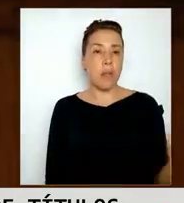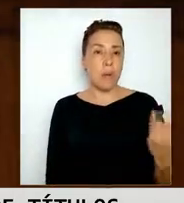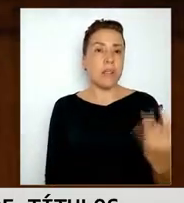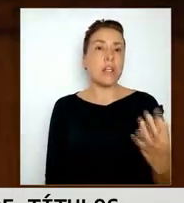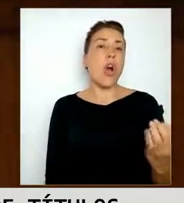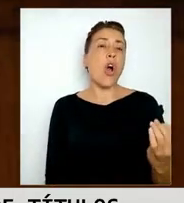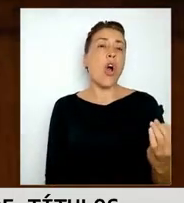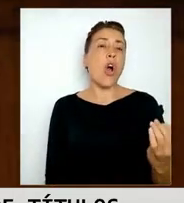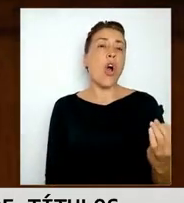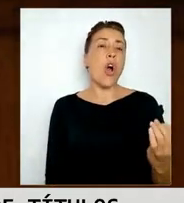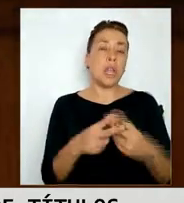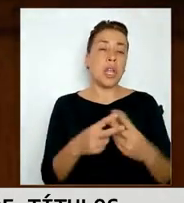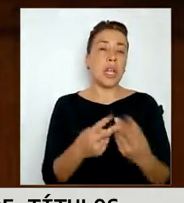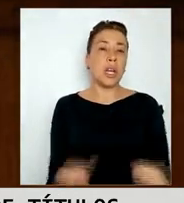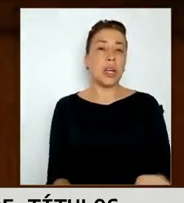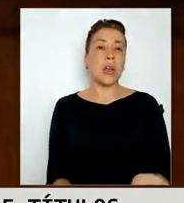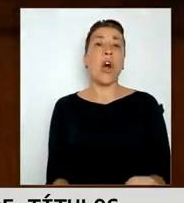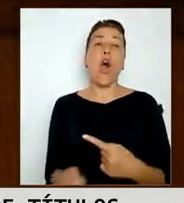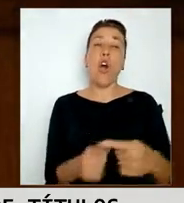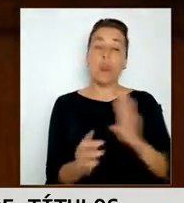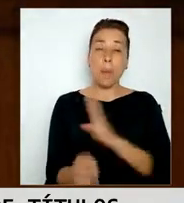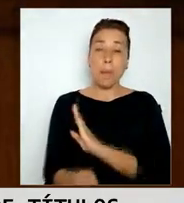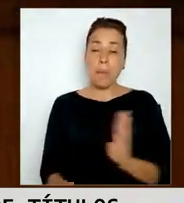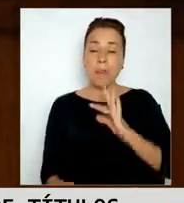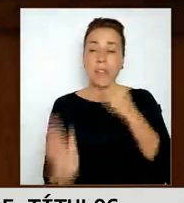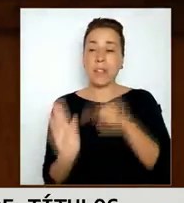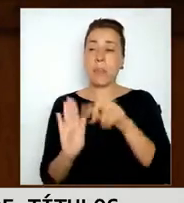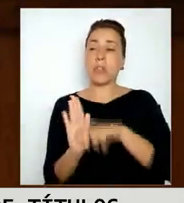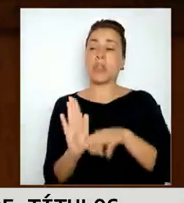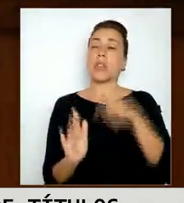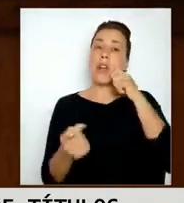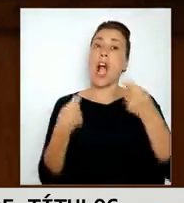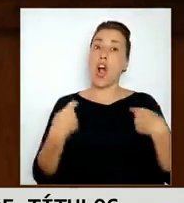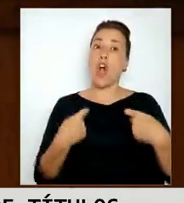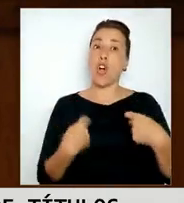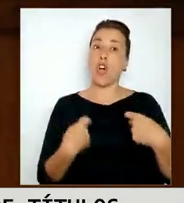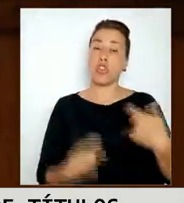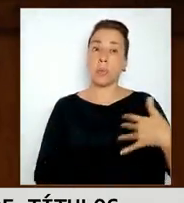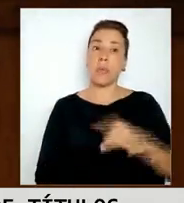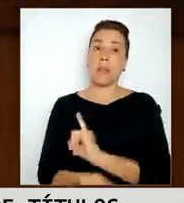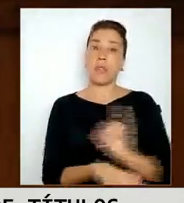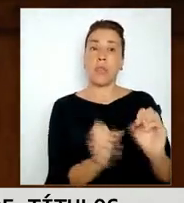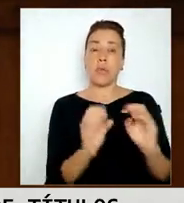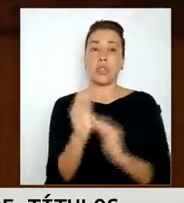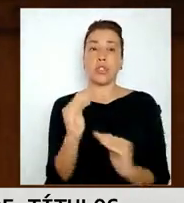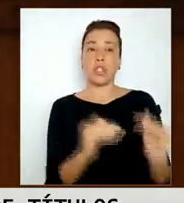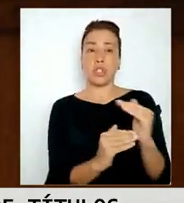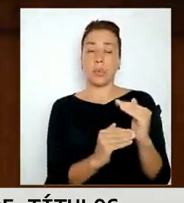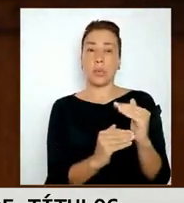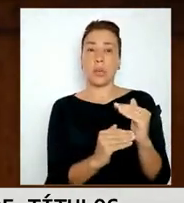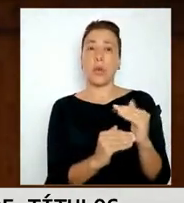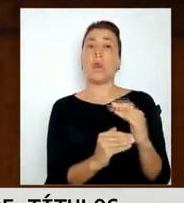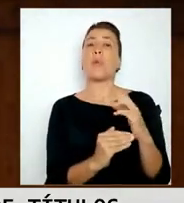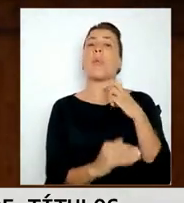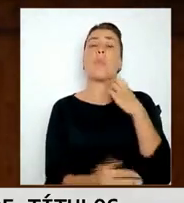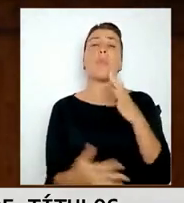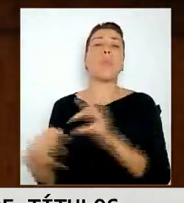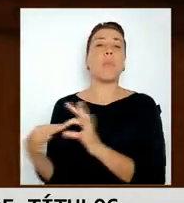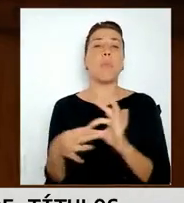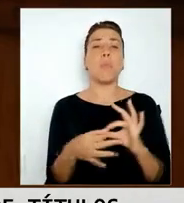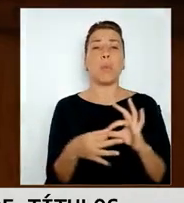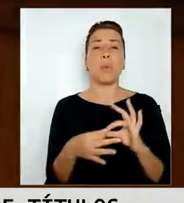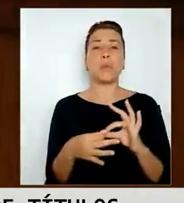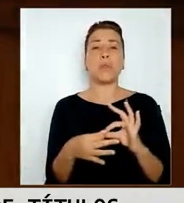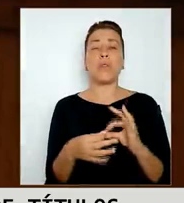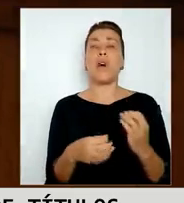consideraron que esta iniciativa implicaría costos importantes para las instituciones educación superior debido principalmente al impacto económico que